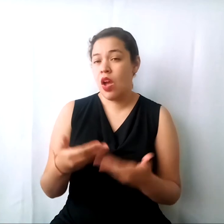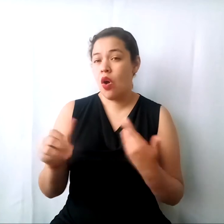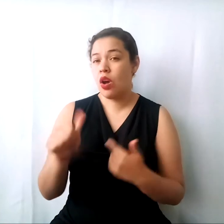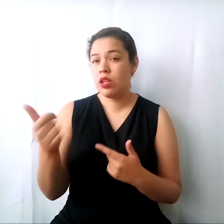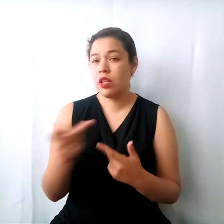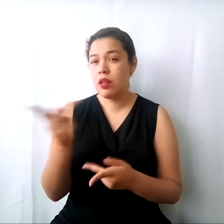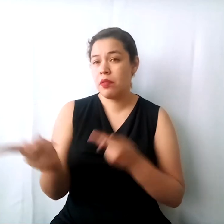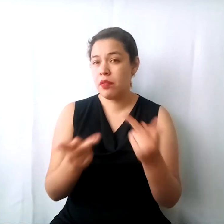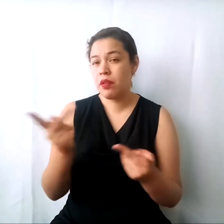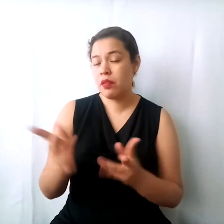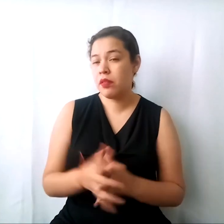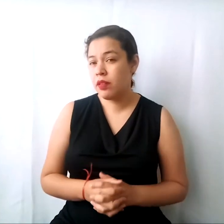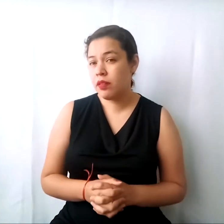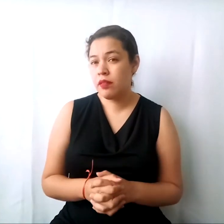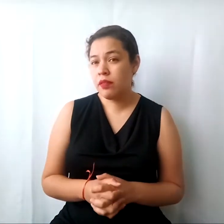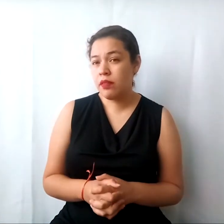pregunta?